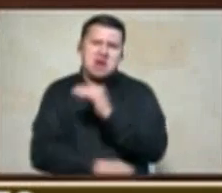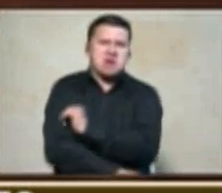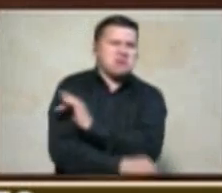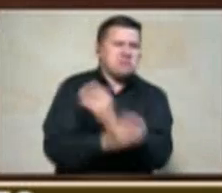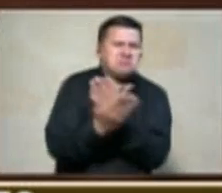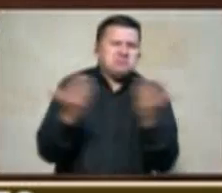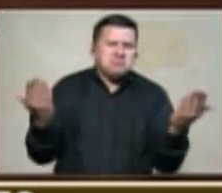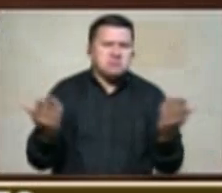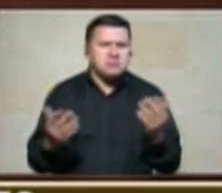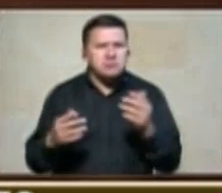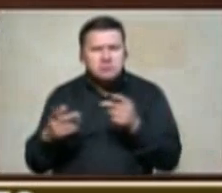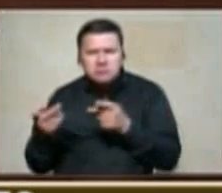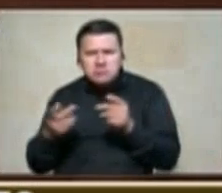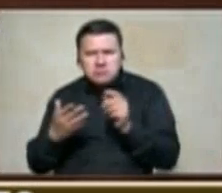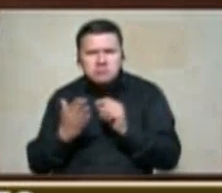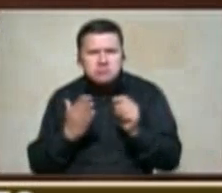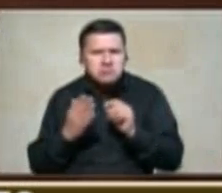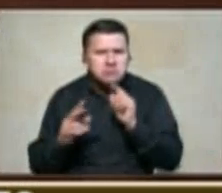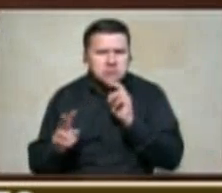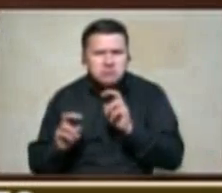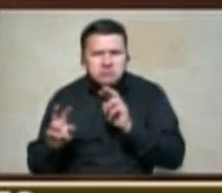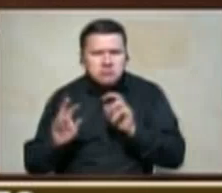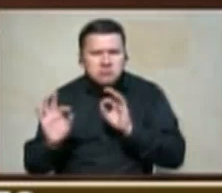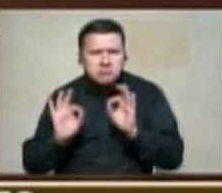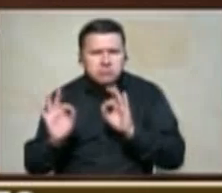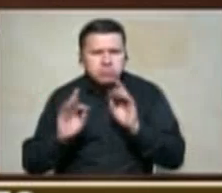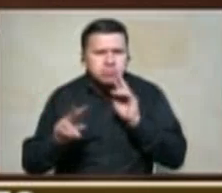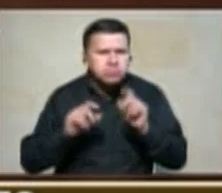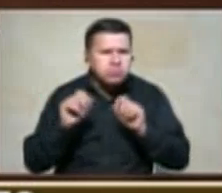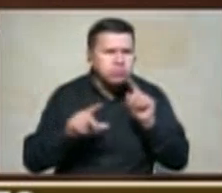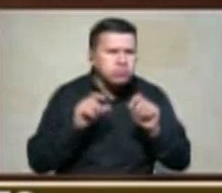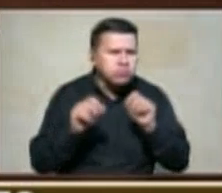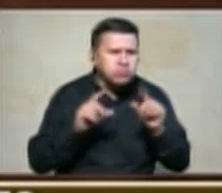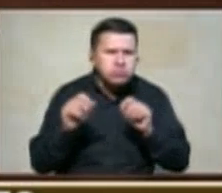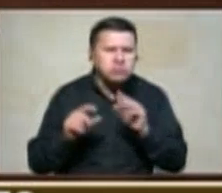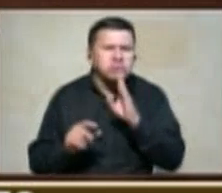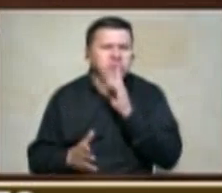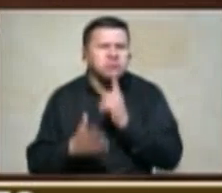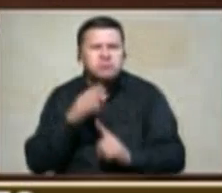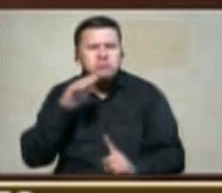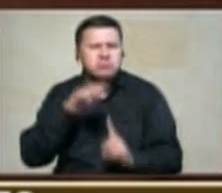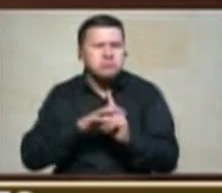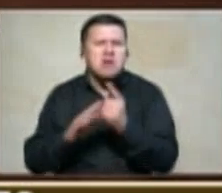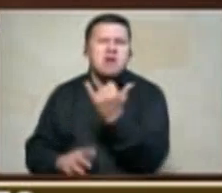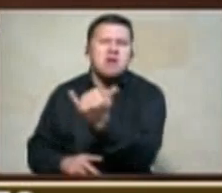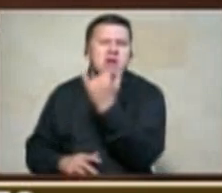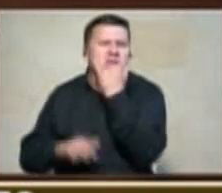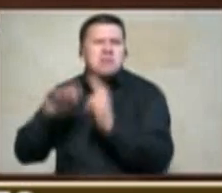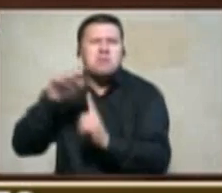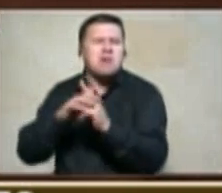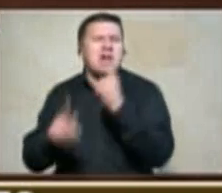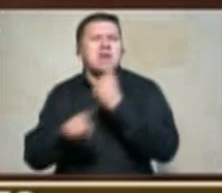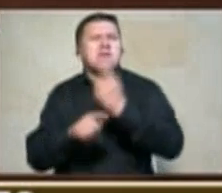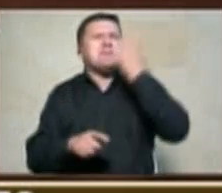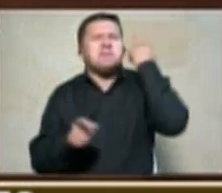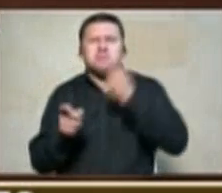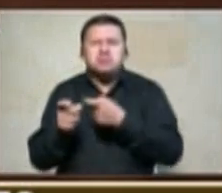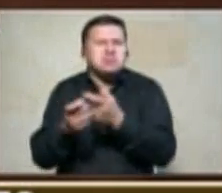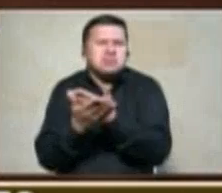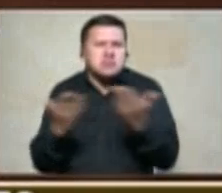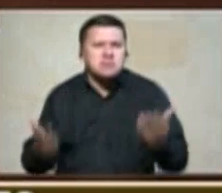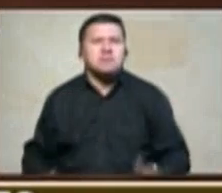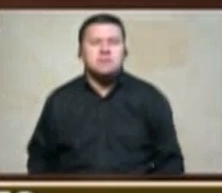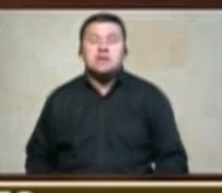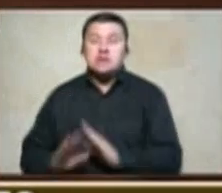Y empezamos a triangular esa información para determinar qué fue lo que ocurrió allí. Y luego miramos